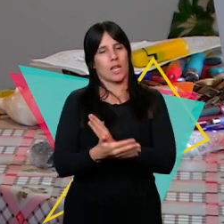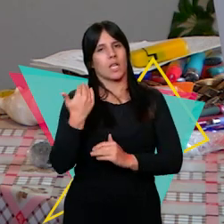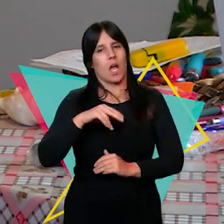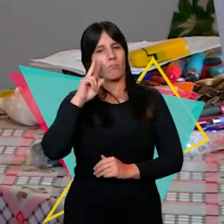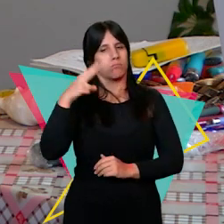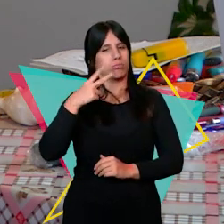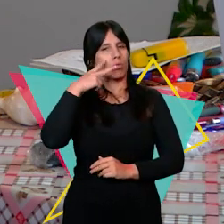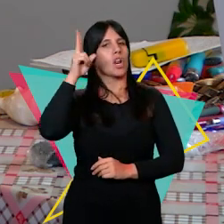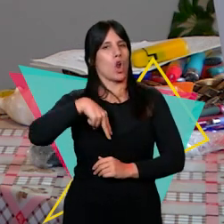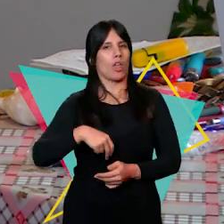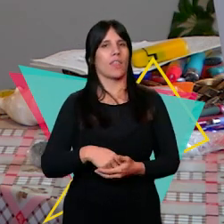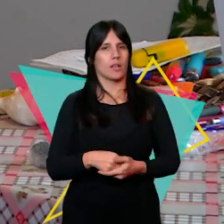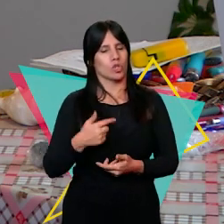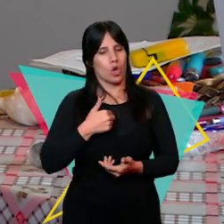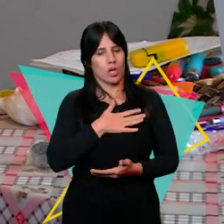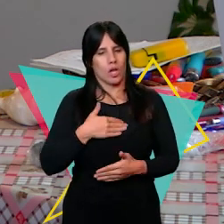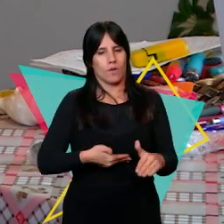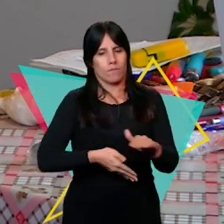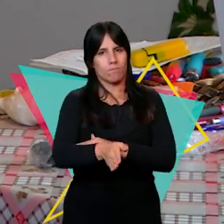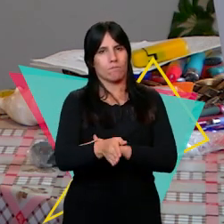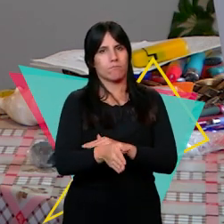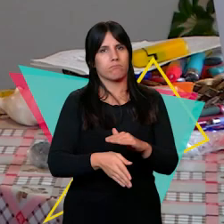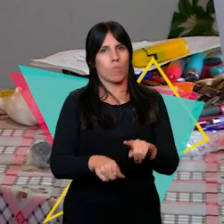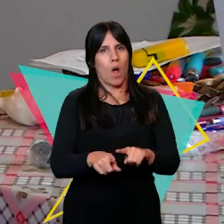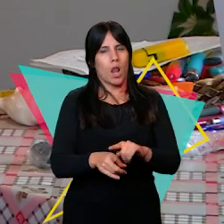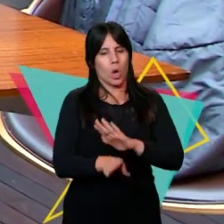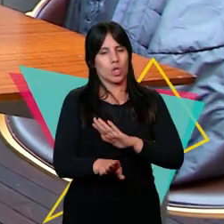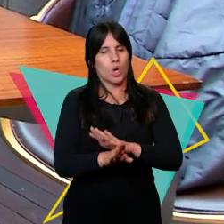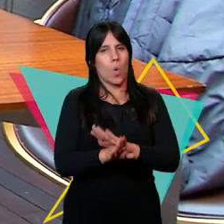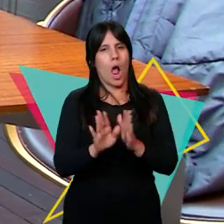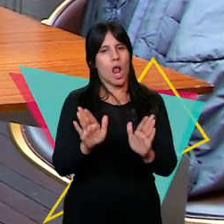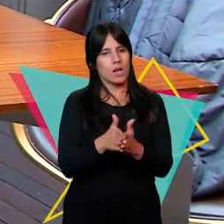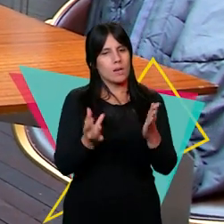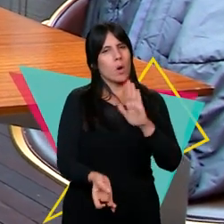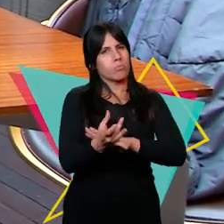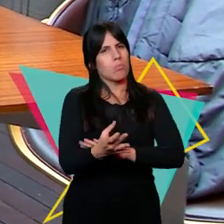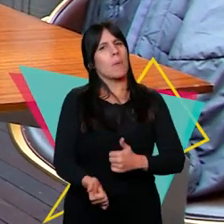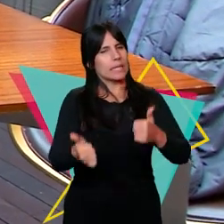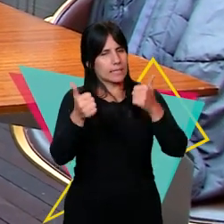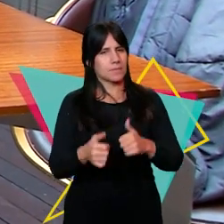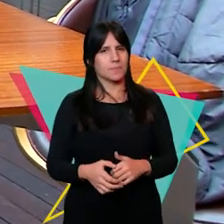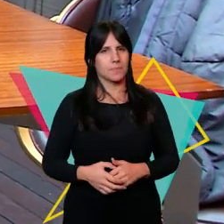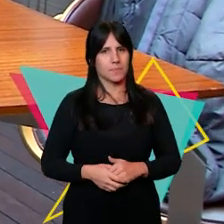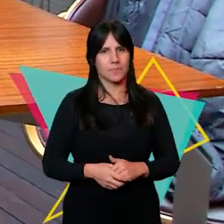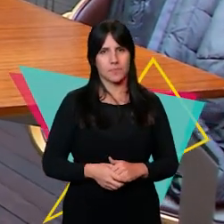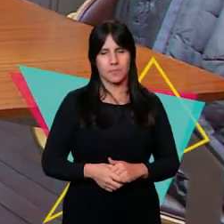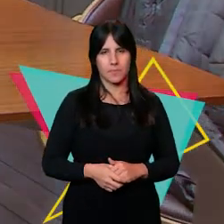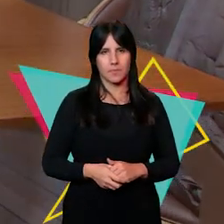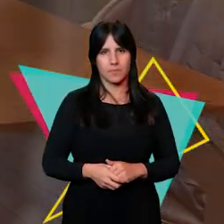seguir corrigiéndolos y seguir hacia adelante con mi carrera de escritor. So let your hips do the talking.